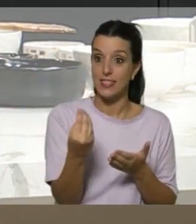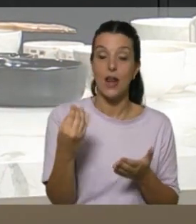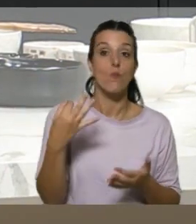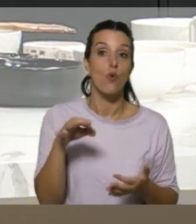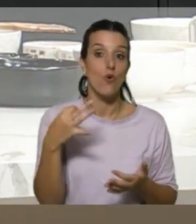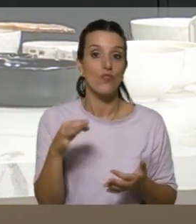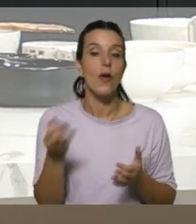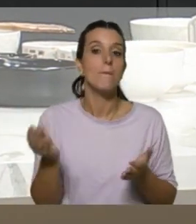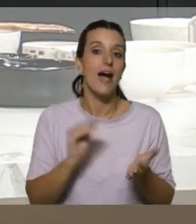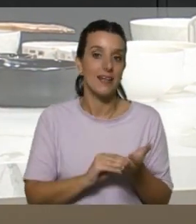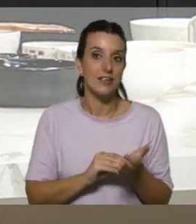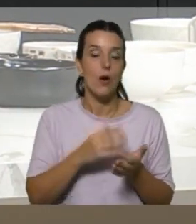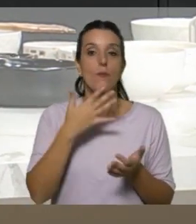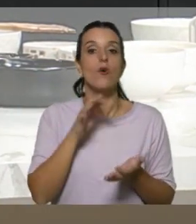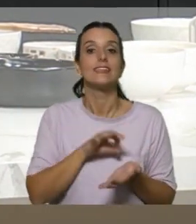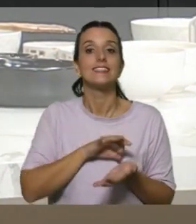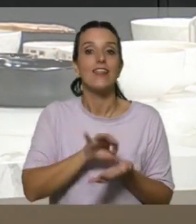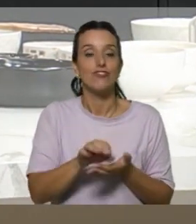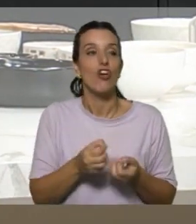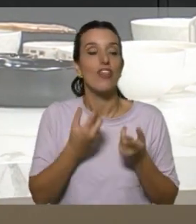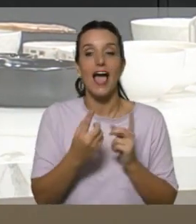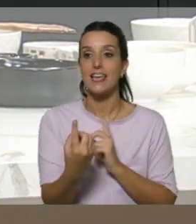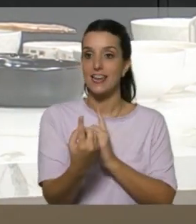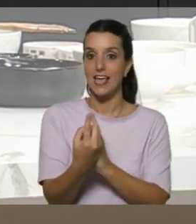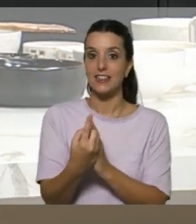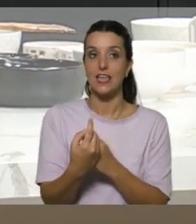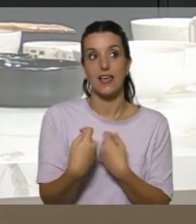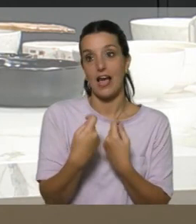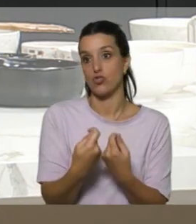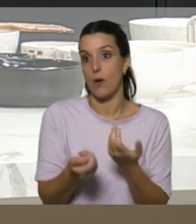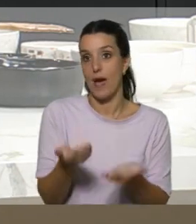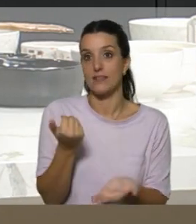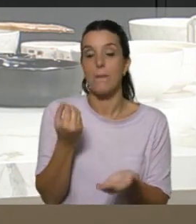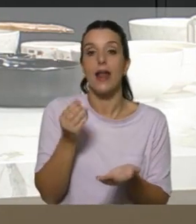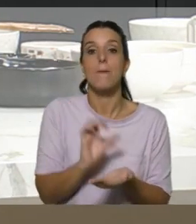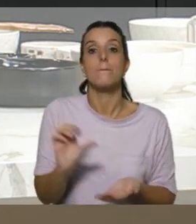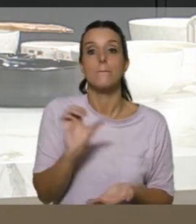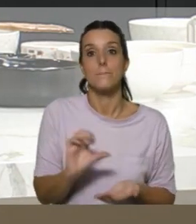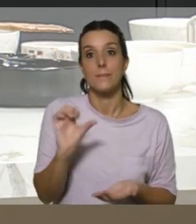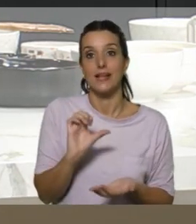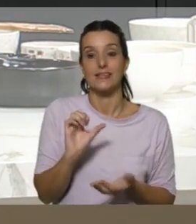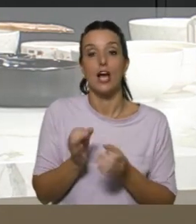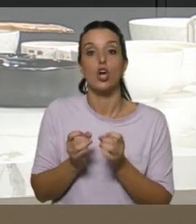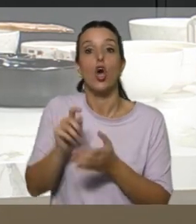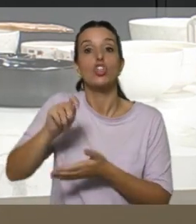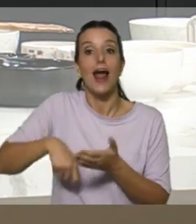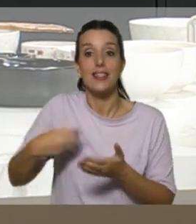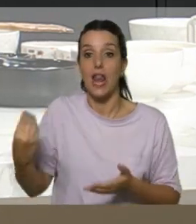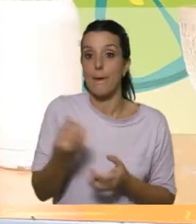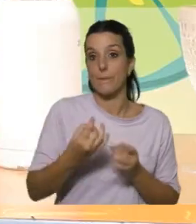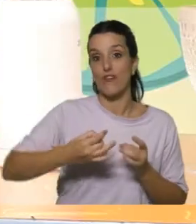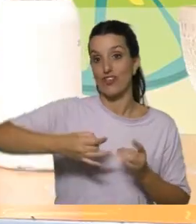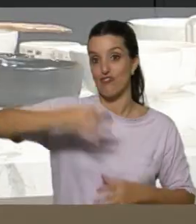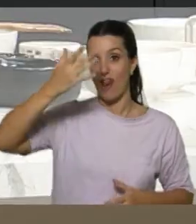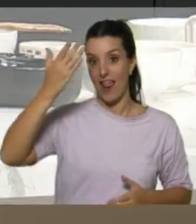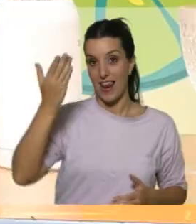también es algo más que se le suma, ¿no? Un servicio que por suma supuesto. Al cliente y un gasto más también para la empresa que sí. Tiene que contratar y contar con un.